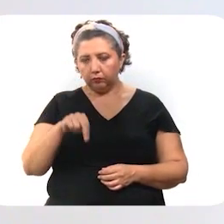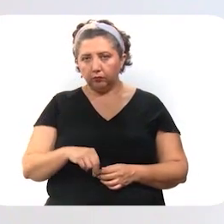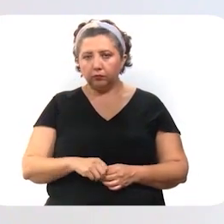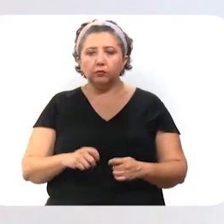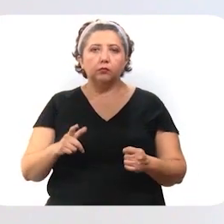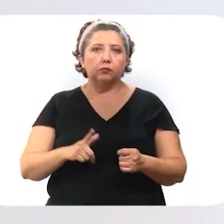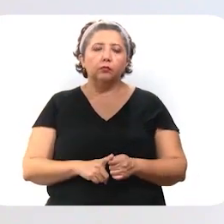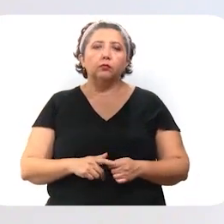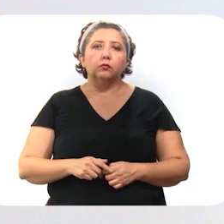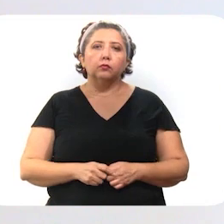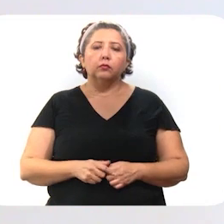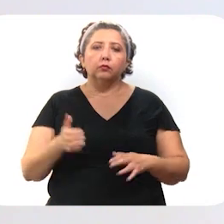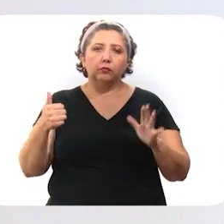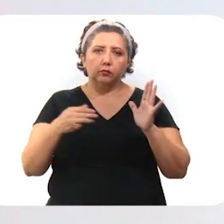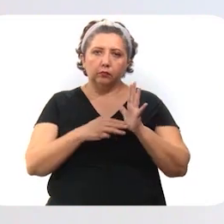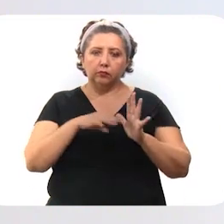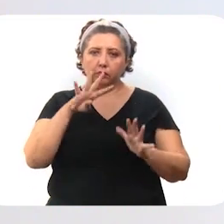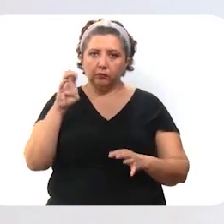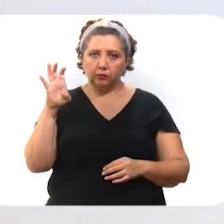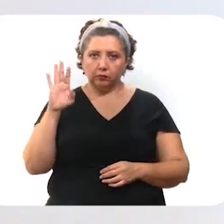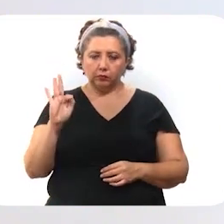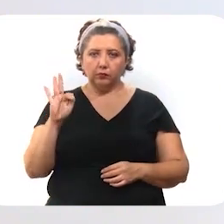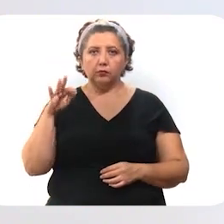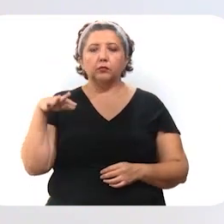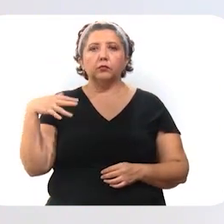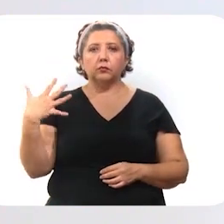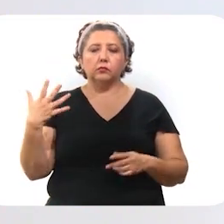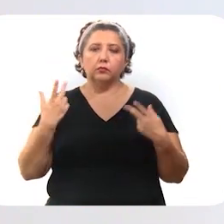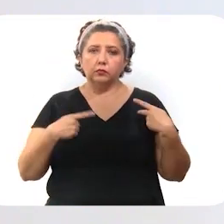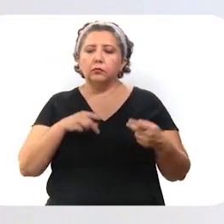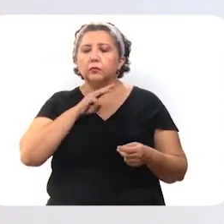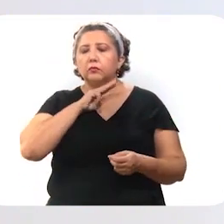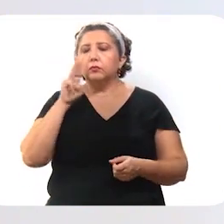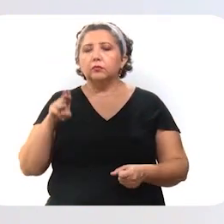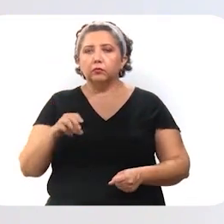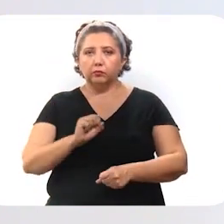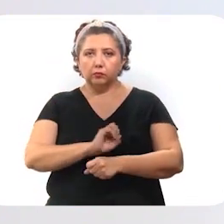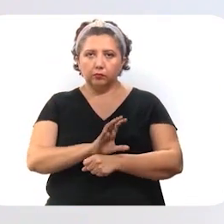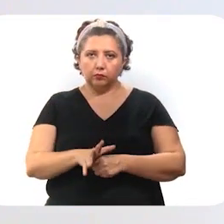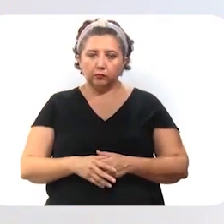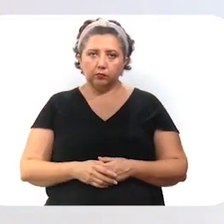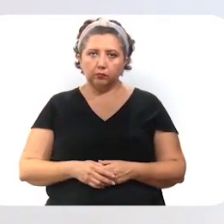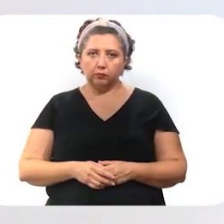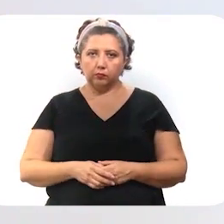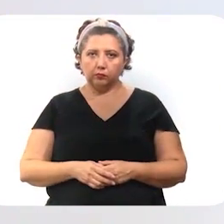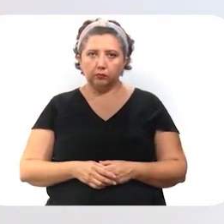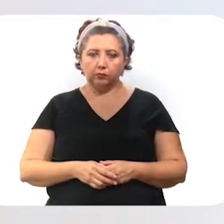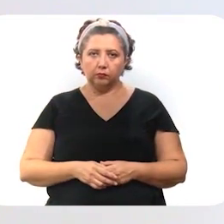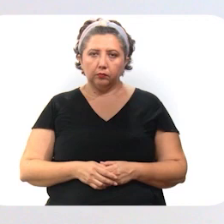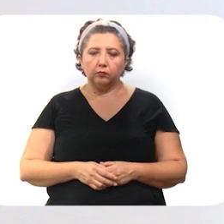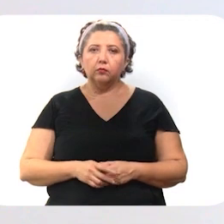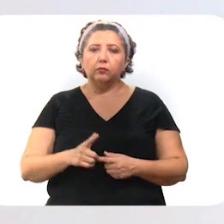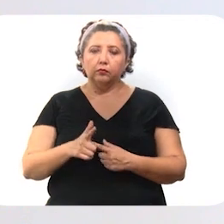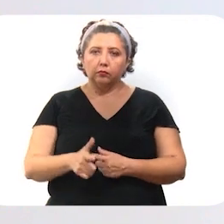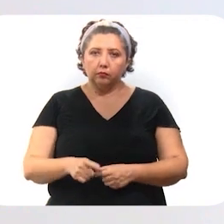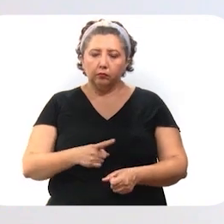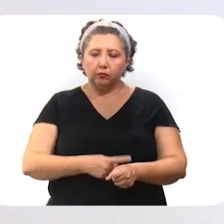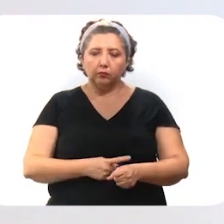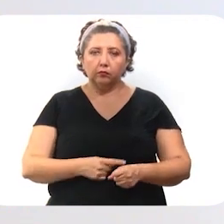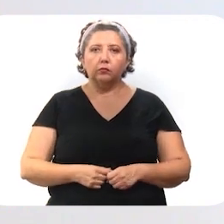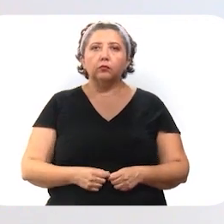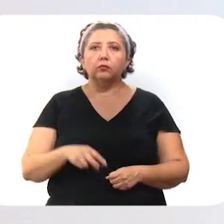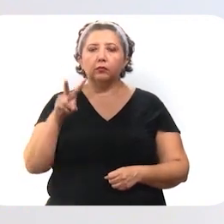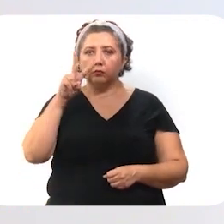En total son 6,445 las personas fallecidas a causa del coronavirus. De los casos